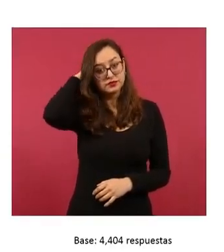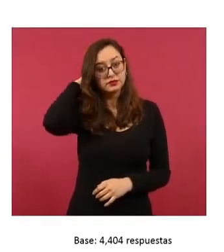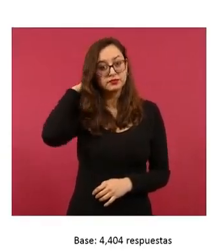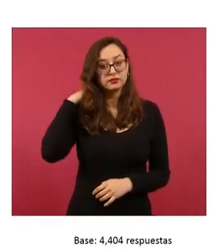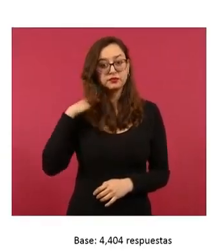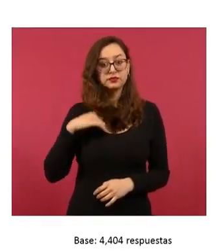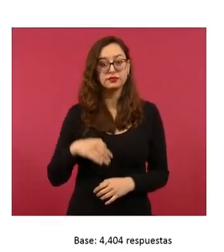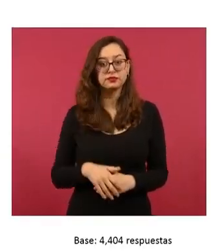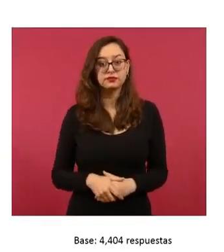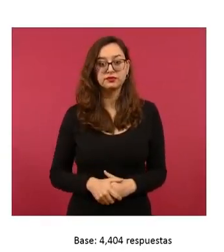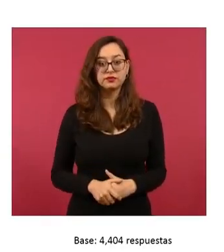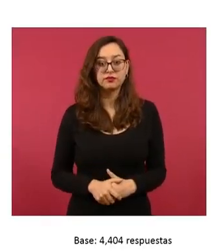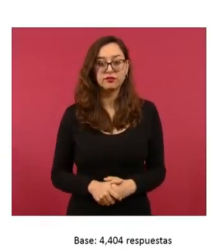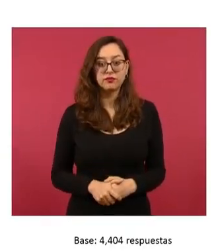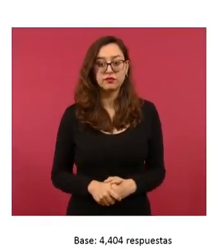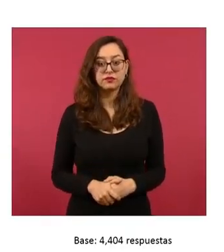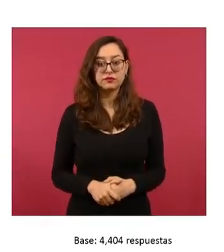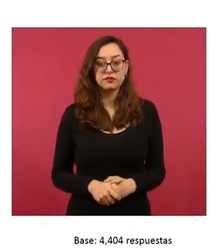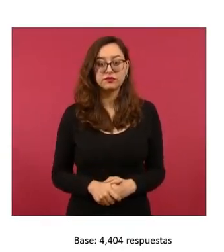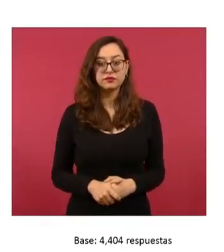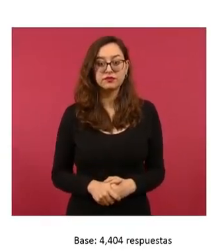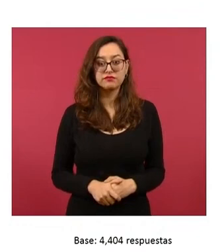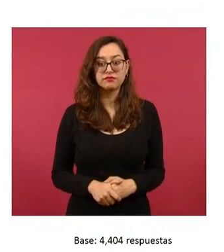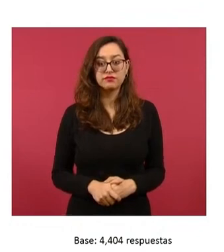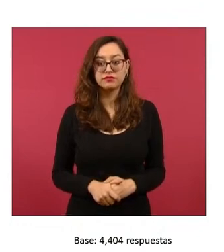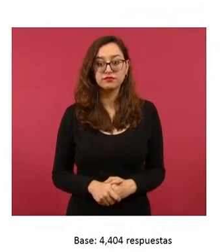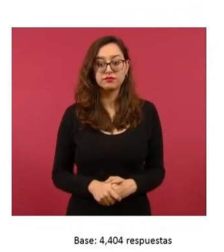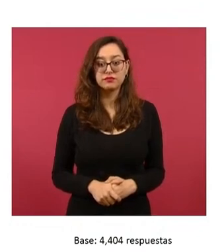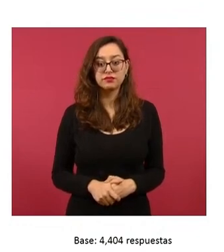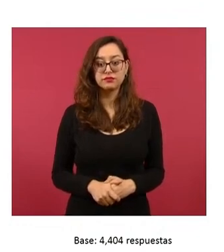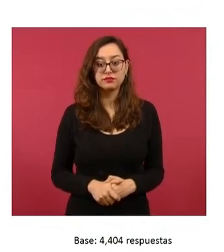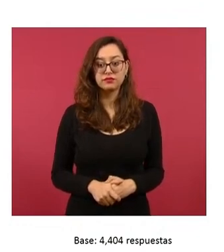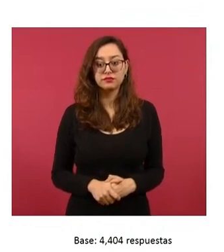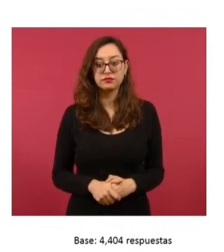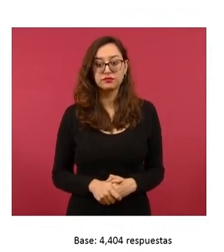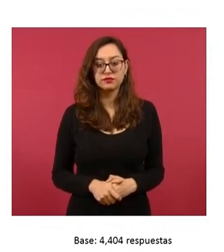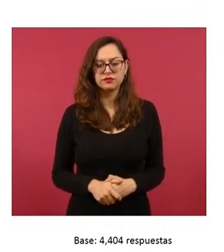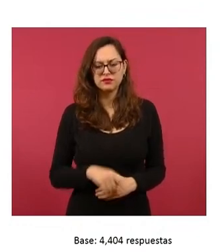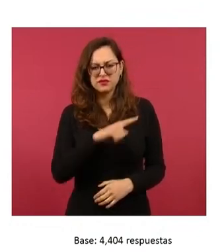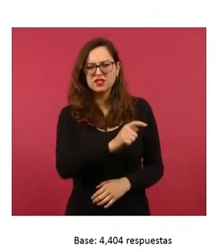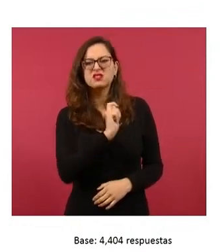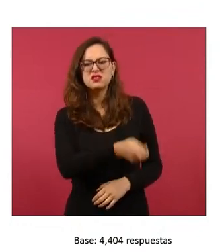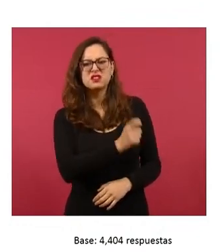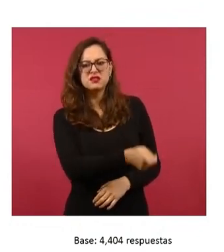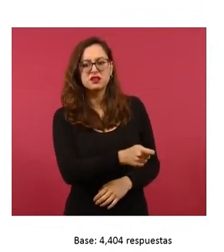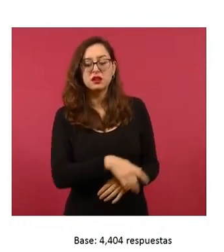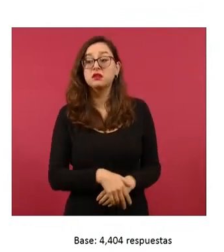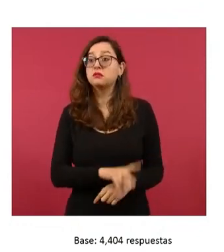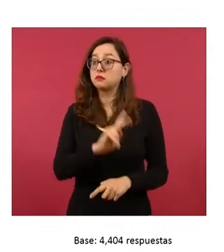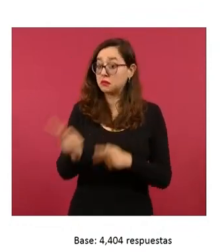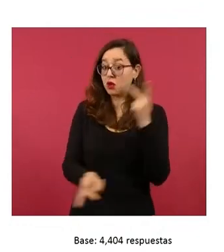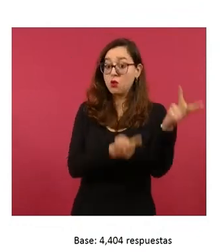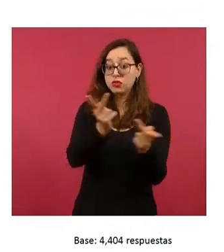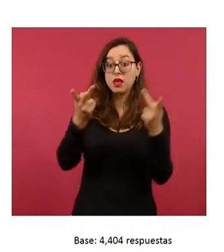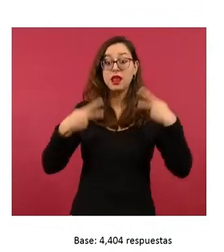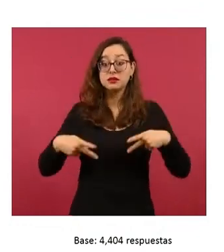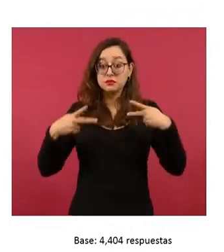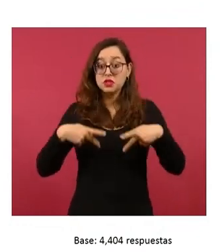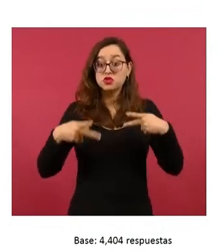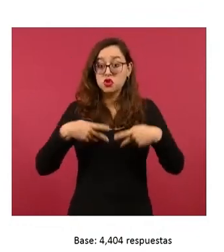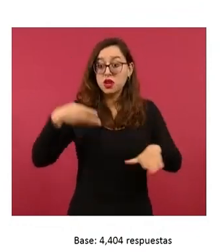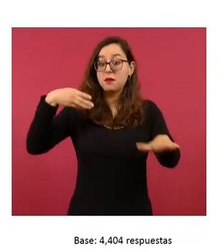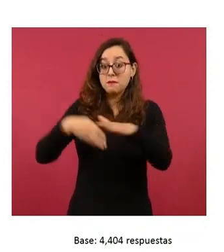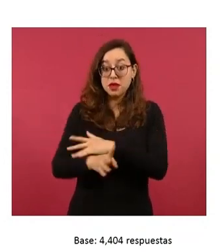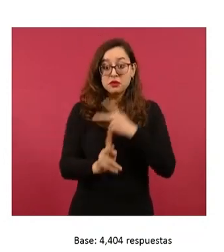4,000 personas entrevistaron en el teatro ayer. Ajá. Es una encuesta. Sí. ¿Y? De buen día. 70% está a favor